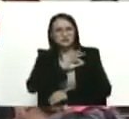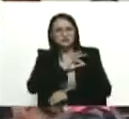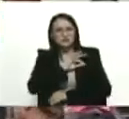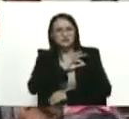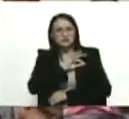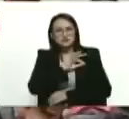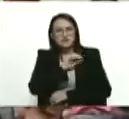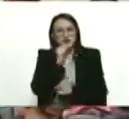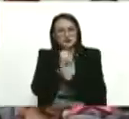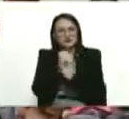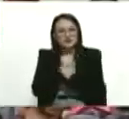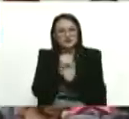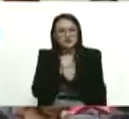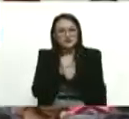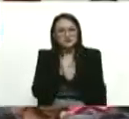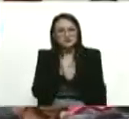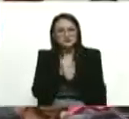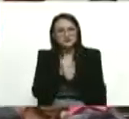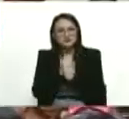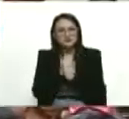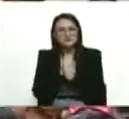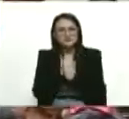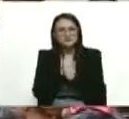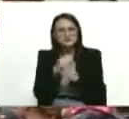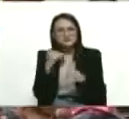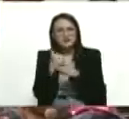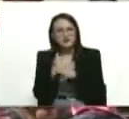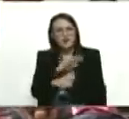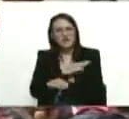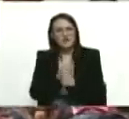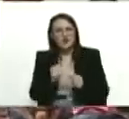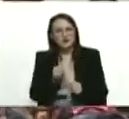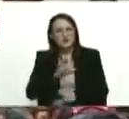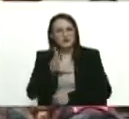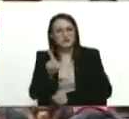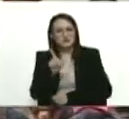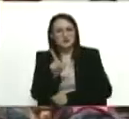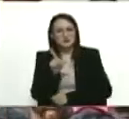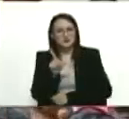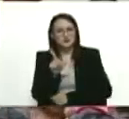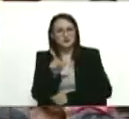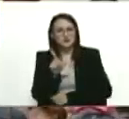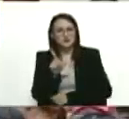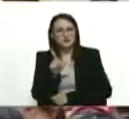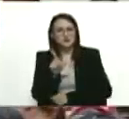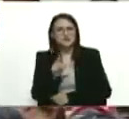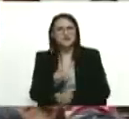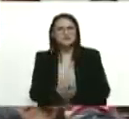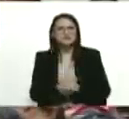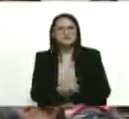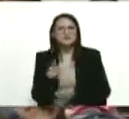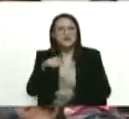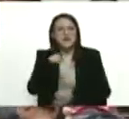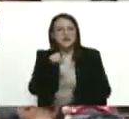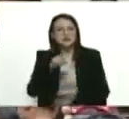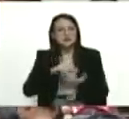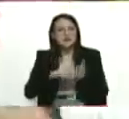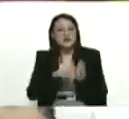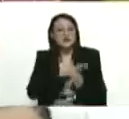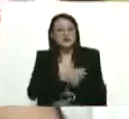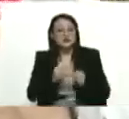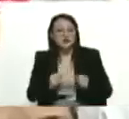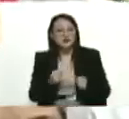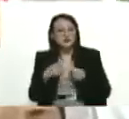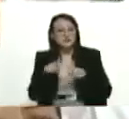que operan, que trabajan alrededor de la fuerza del partido, de nuestro partido. Eso es una fortaleza, pero